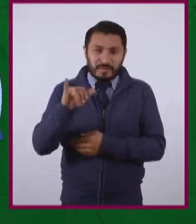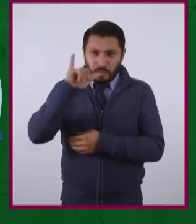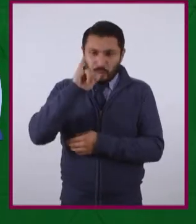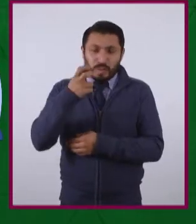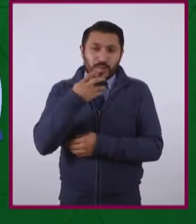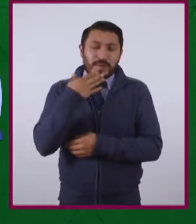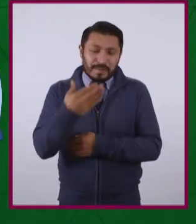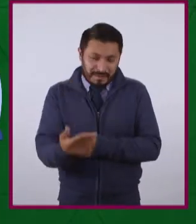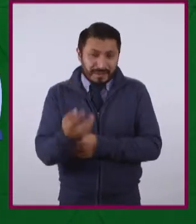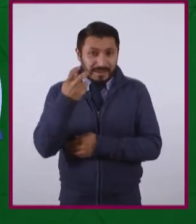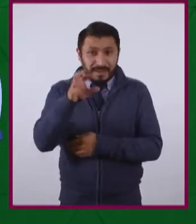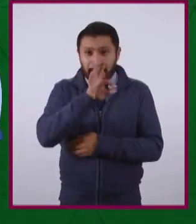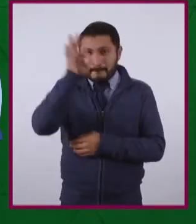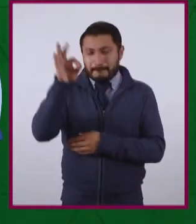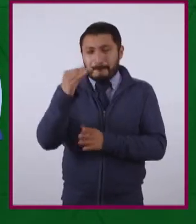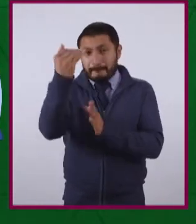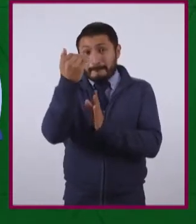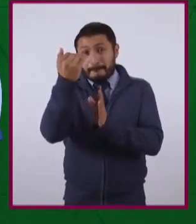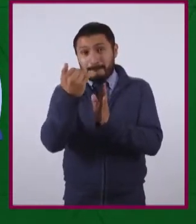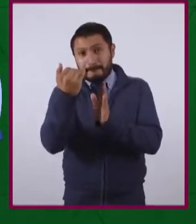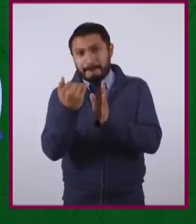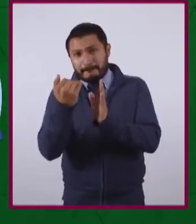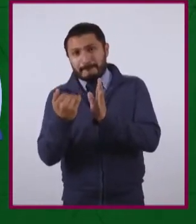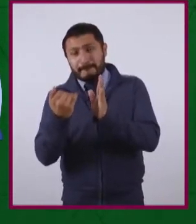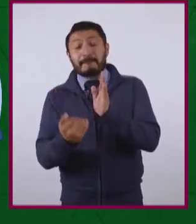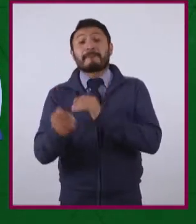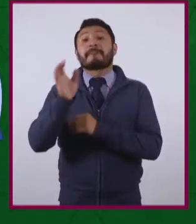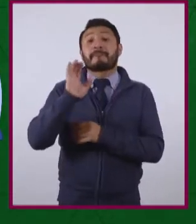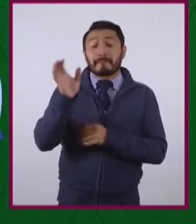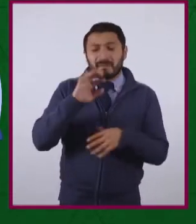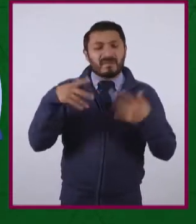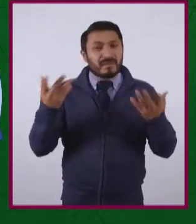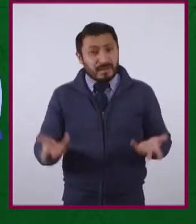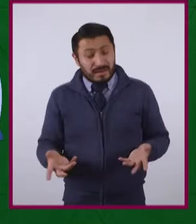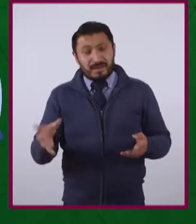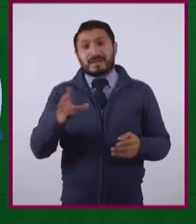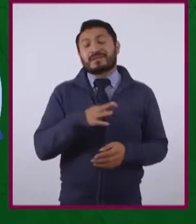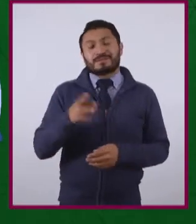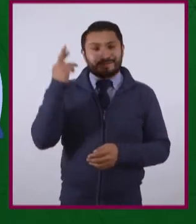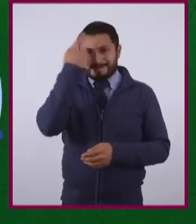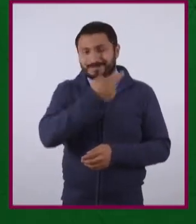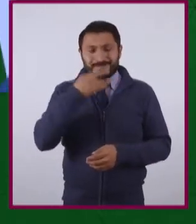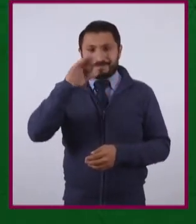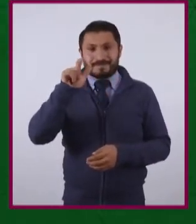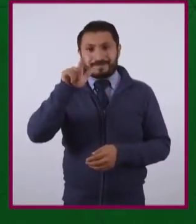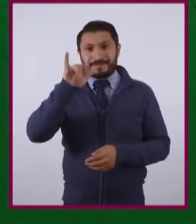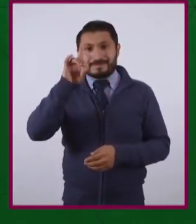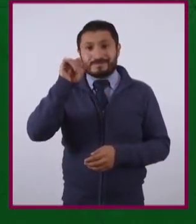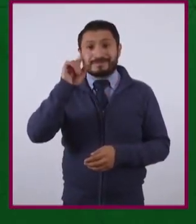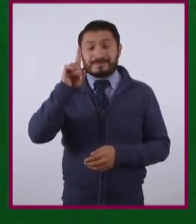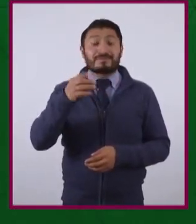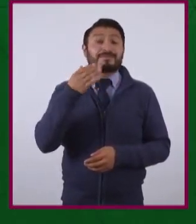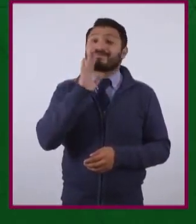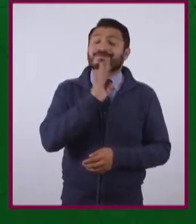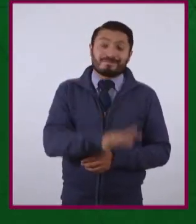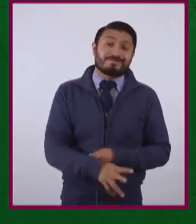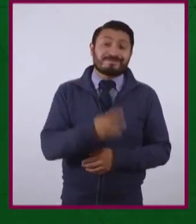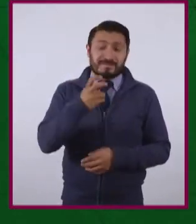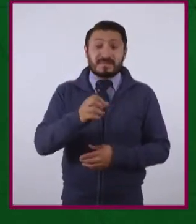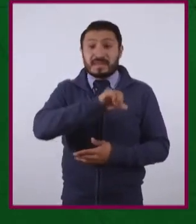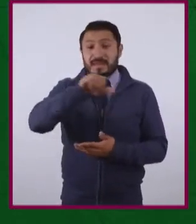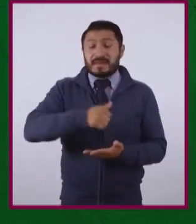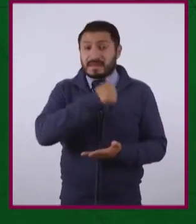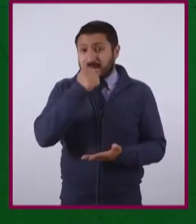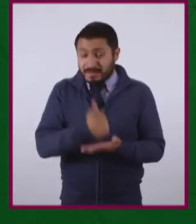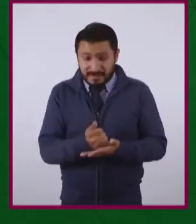potable, dicho porcentaje disminuye dramáticamente cuando se considera su calidad. En las ciudades se desperdicia